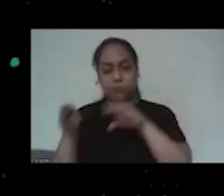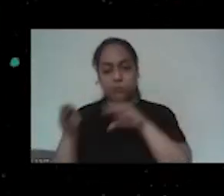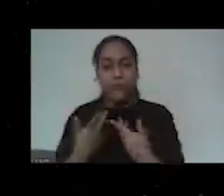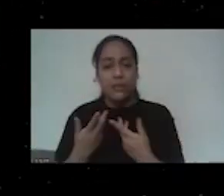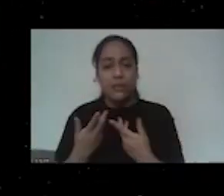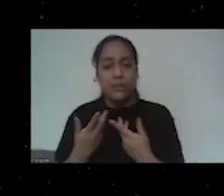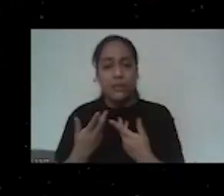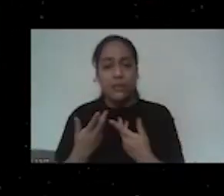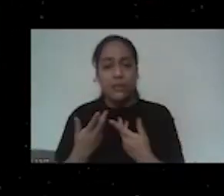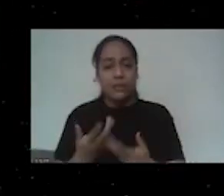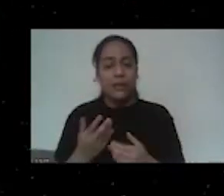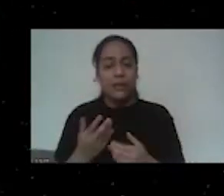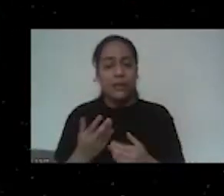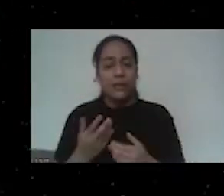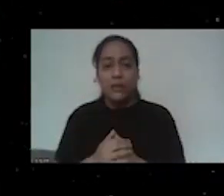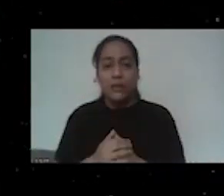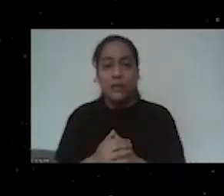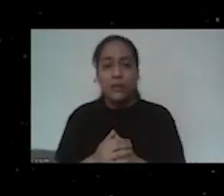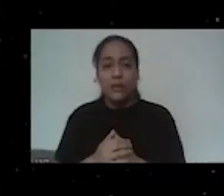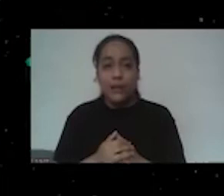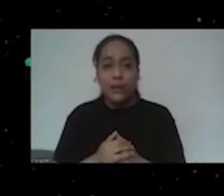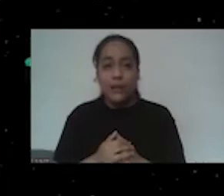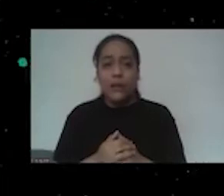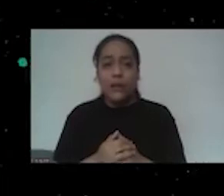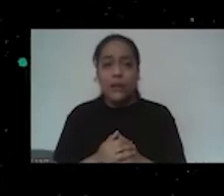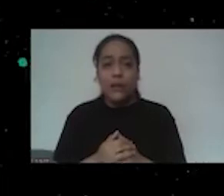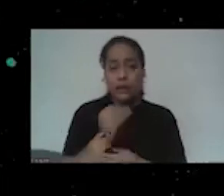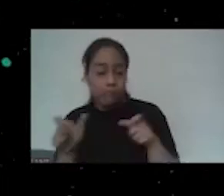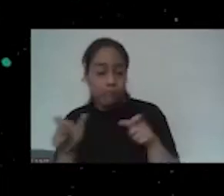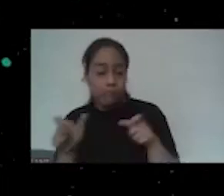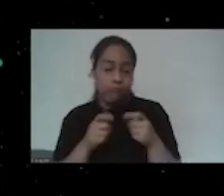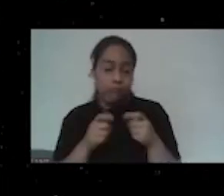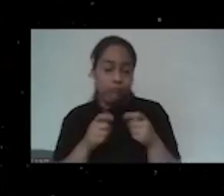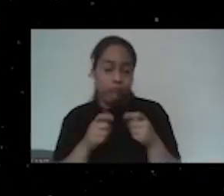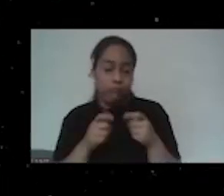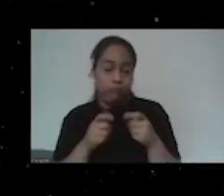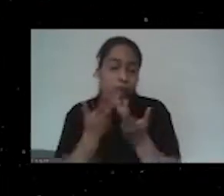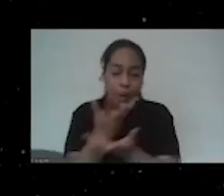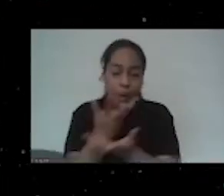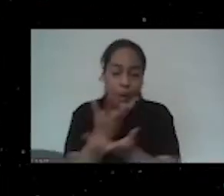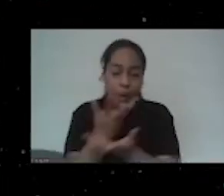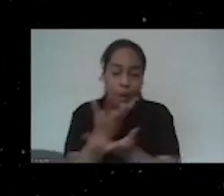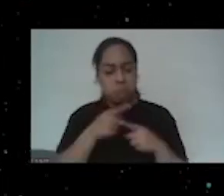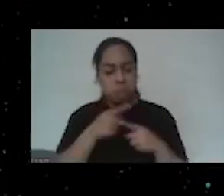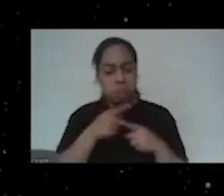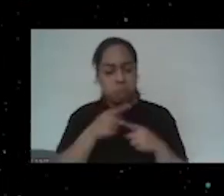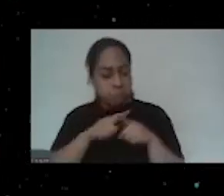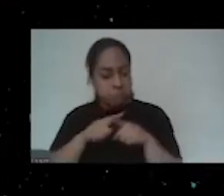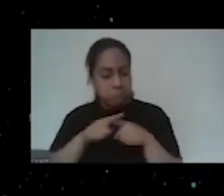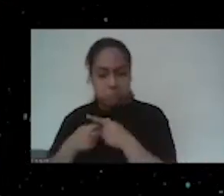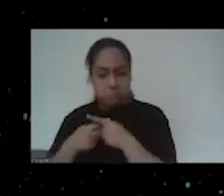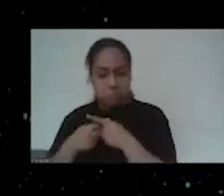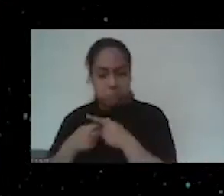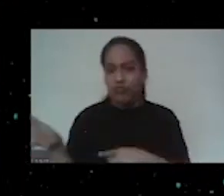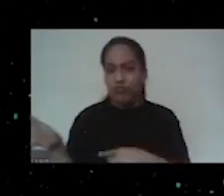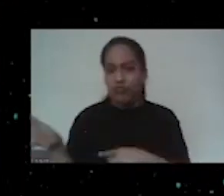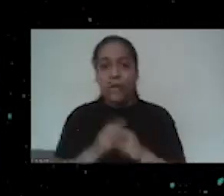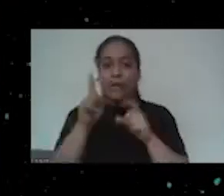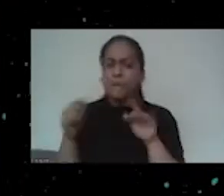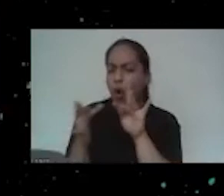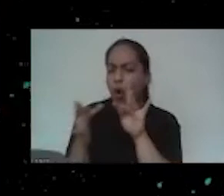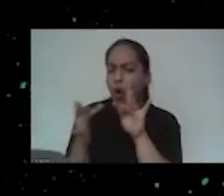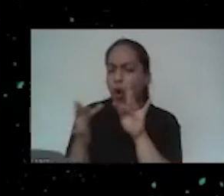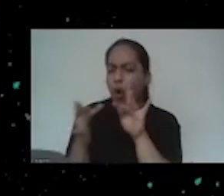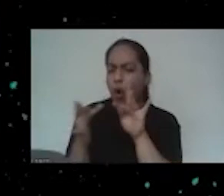yo hago todas, absolutamente todas mis obras de bordado. Y respecto al